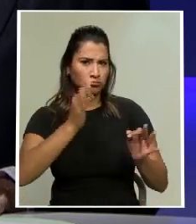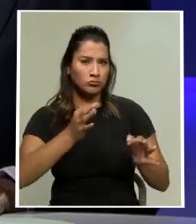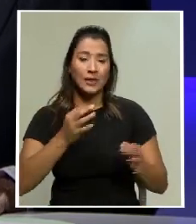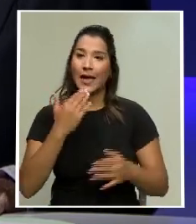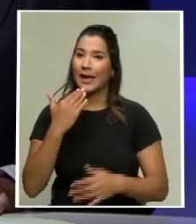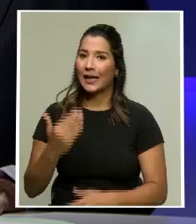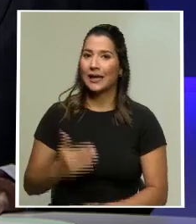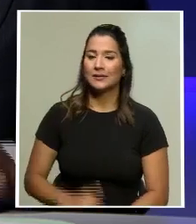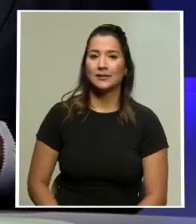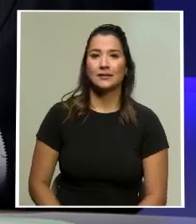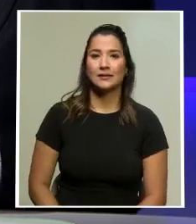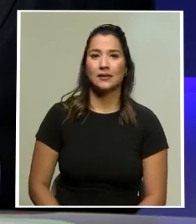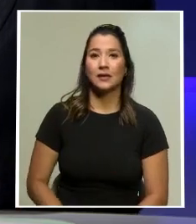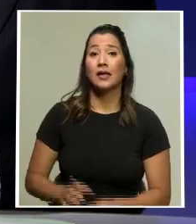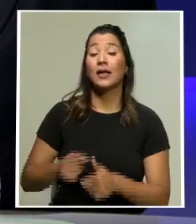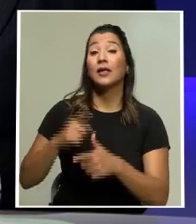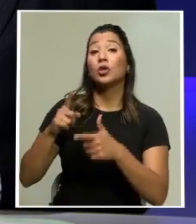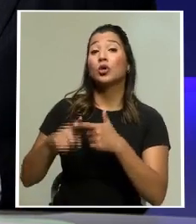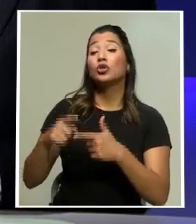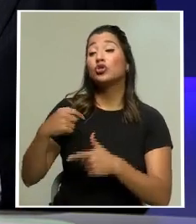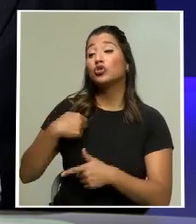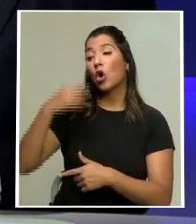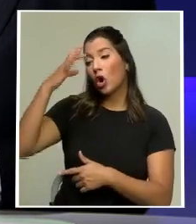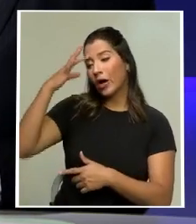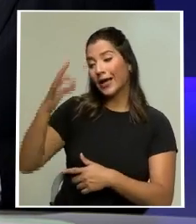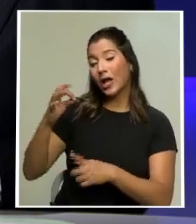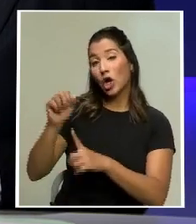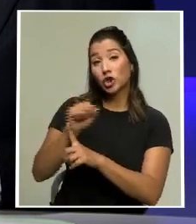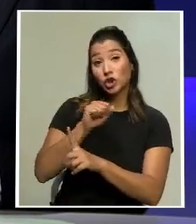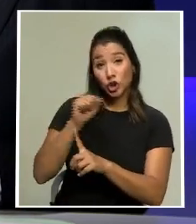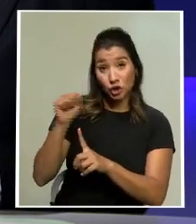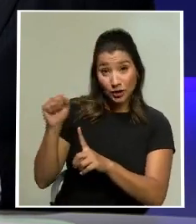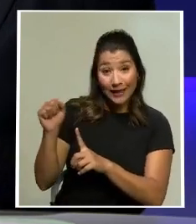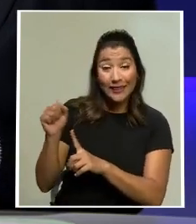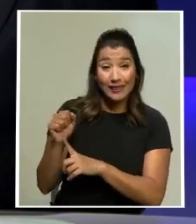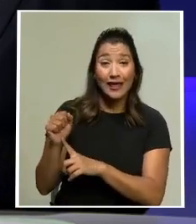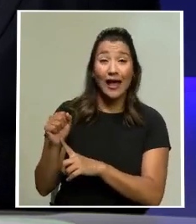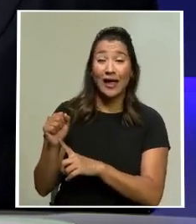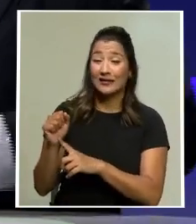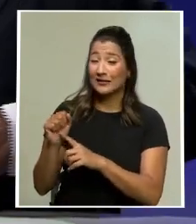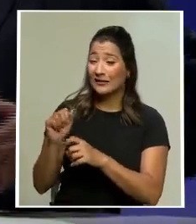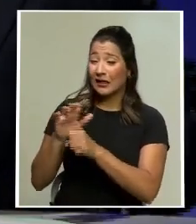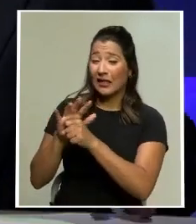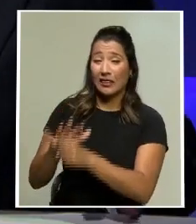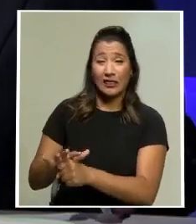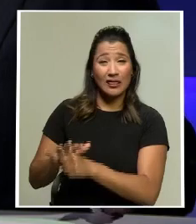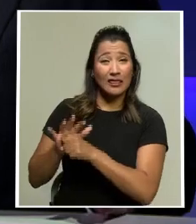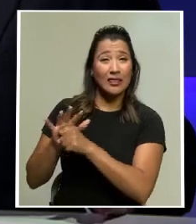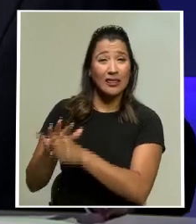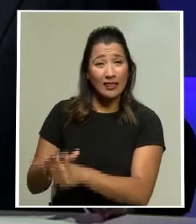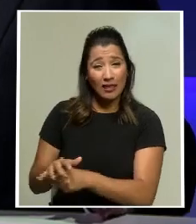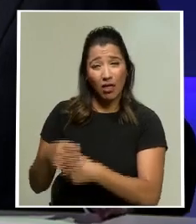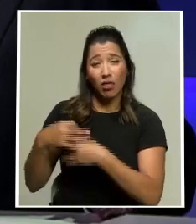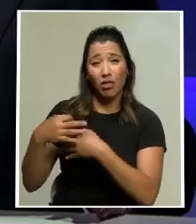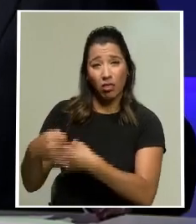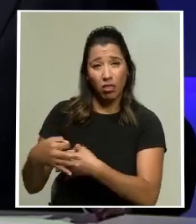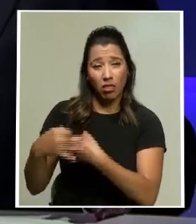gracias. Entonces, yo creo que las sociedades que han estado sometidas a mucho tormento y prolongado,